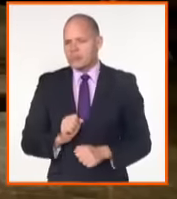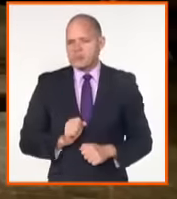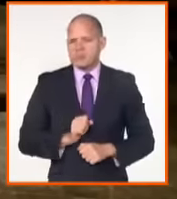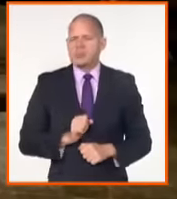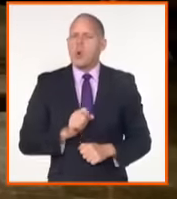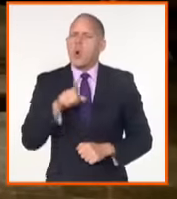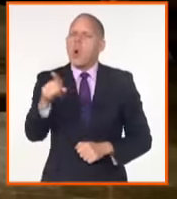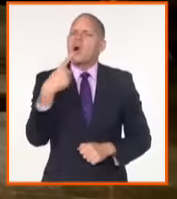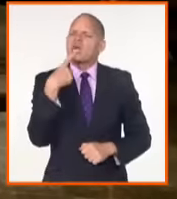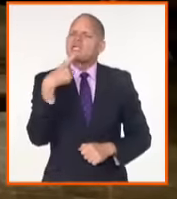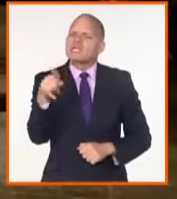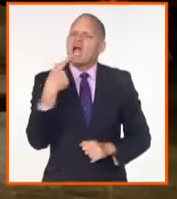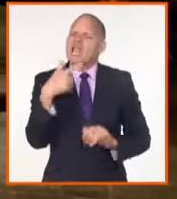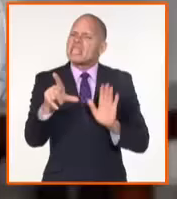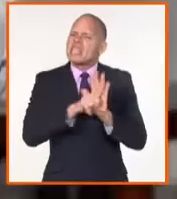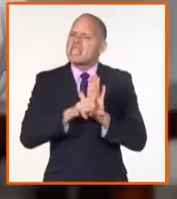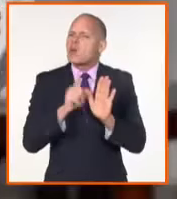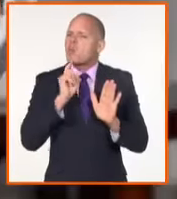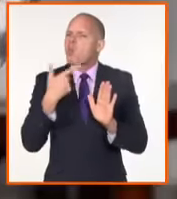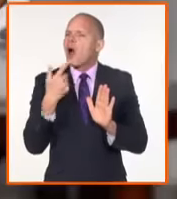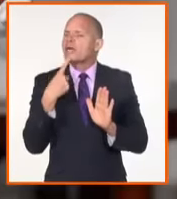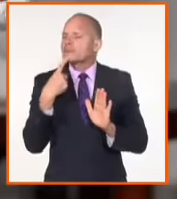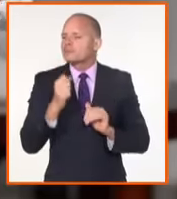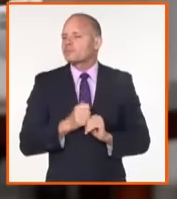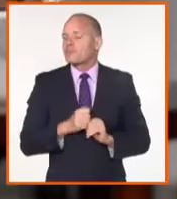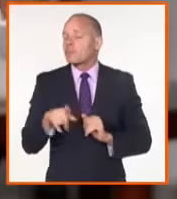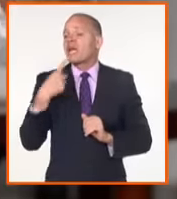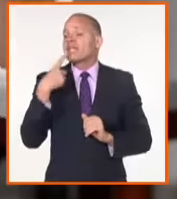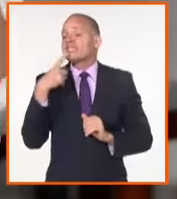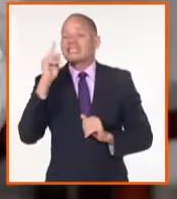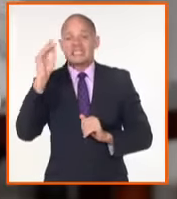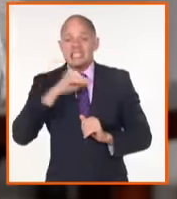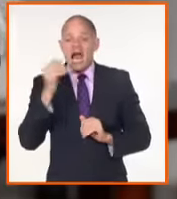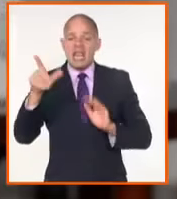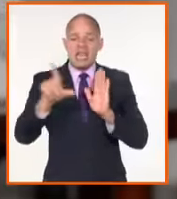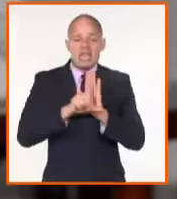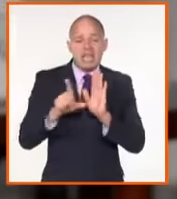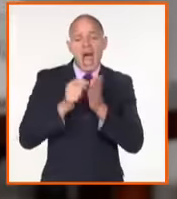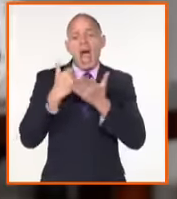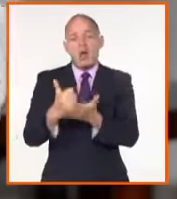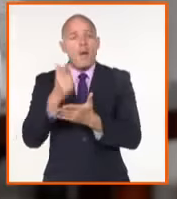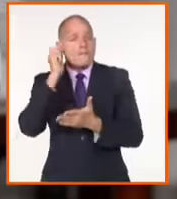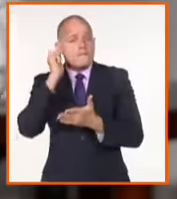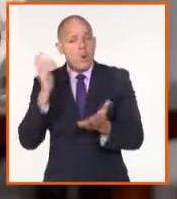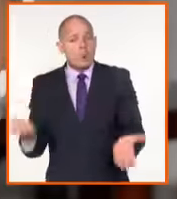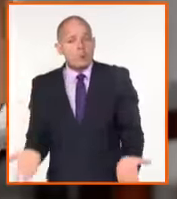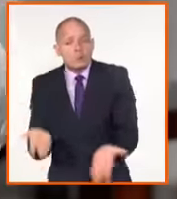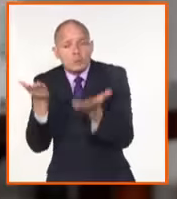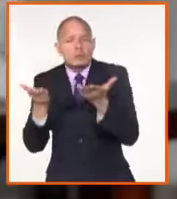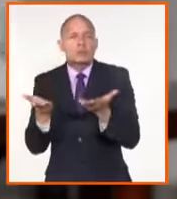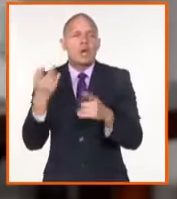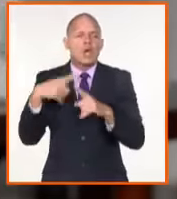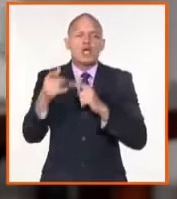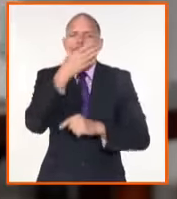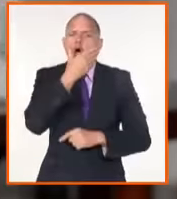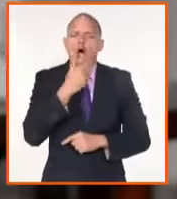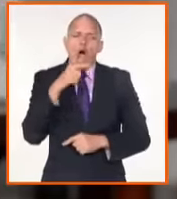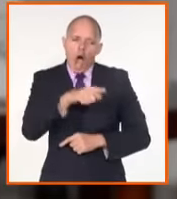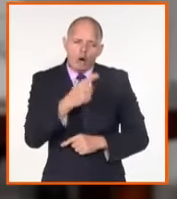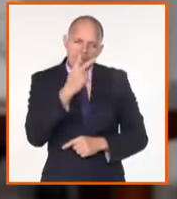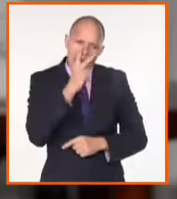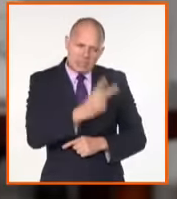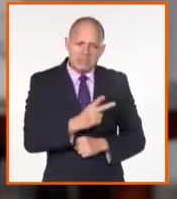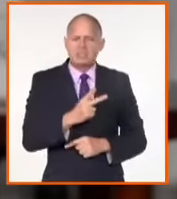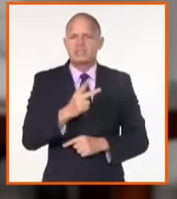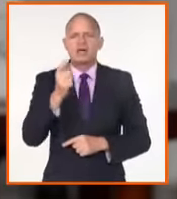de política contra el racismo, de política de avance de la mujer, de política hacia los jóvenes, hacia la tercera edad, etcétera,